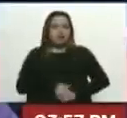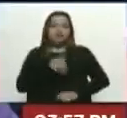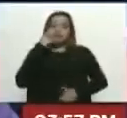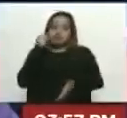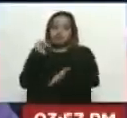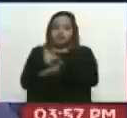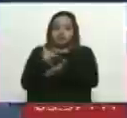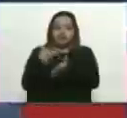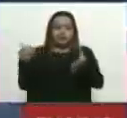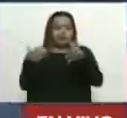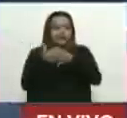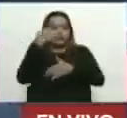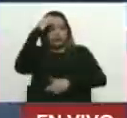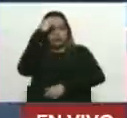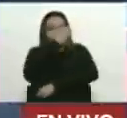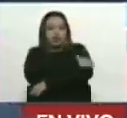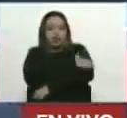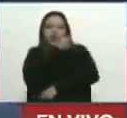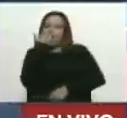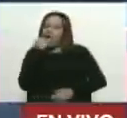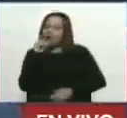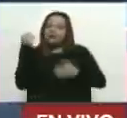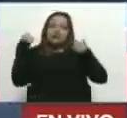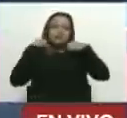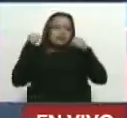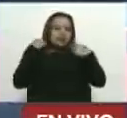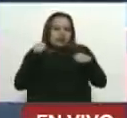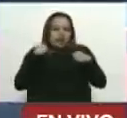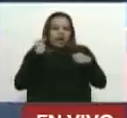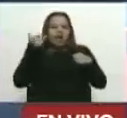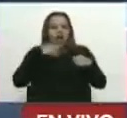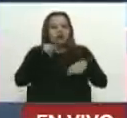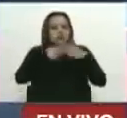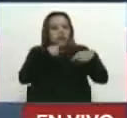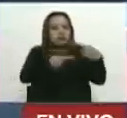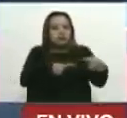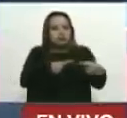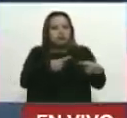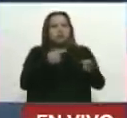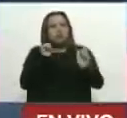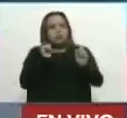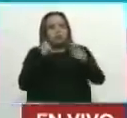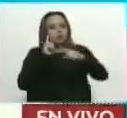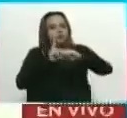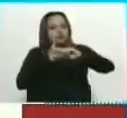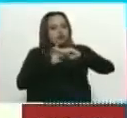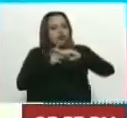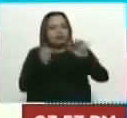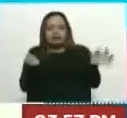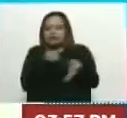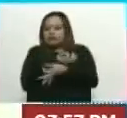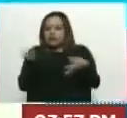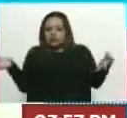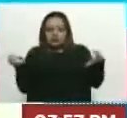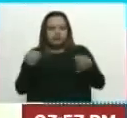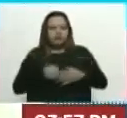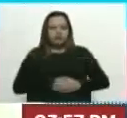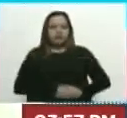milicia bolivariana ha sido un experimento que ha dado resultados hasta ahora extraordinarios.